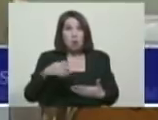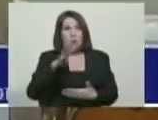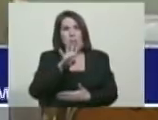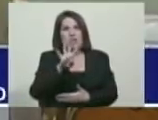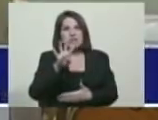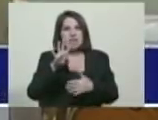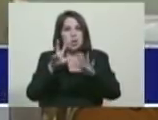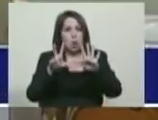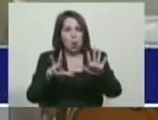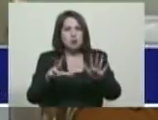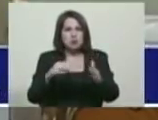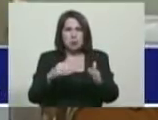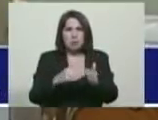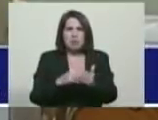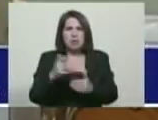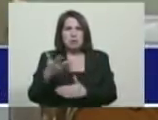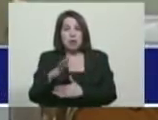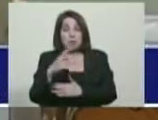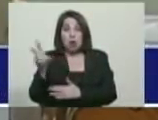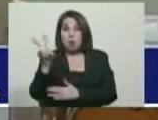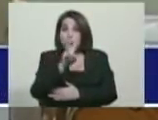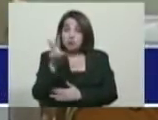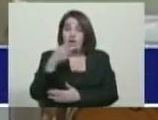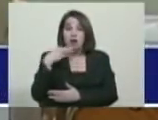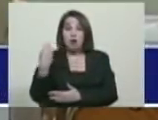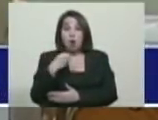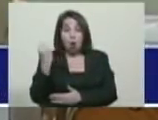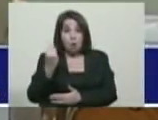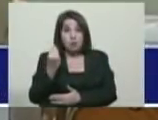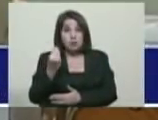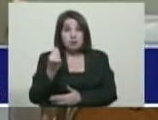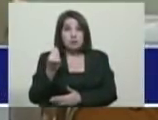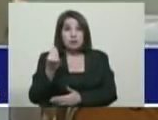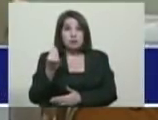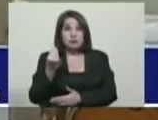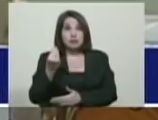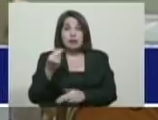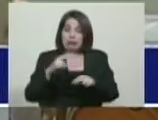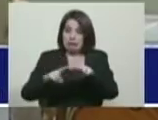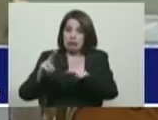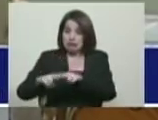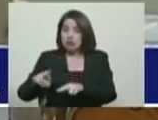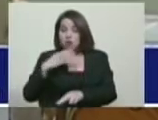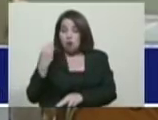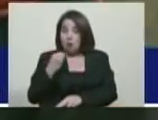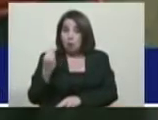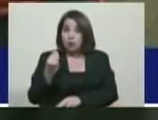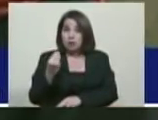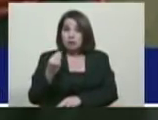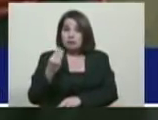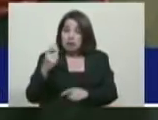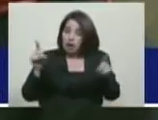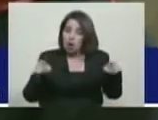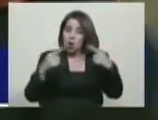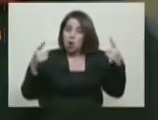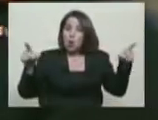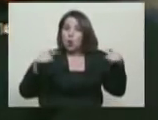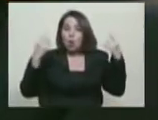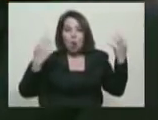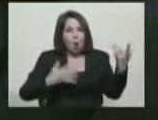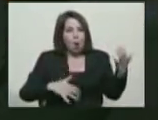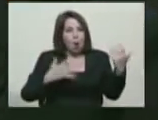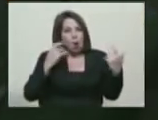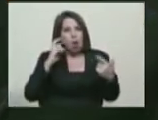1.048.000 aproximadamente venezolanos jóvenes y niños y jóvenes están afiliados